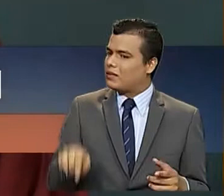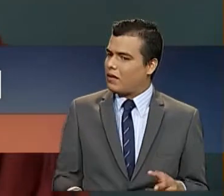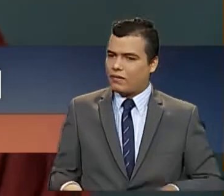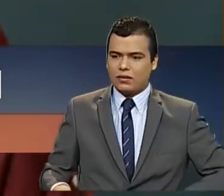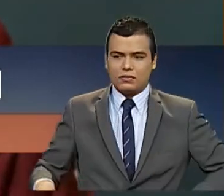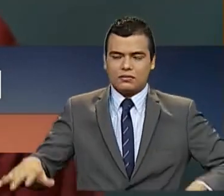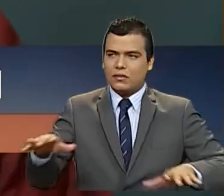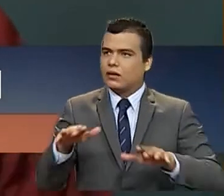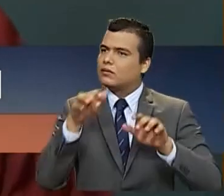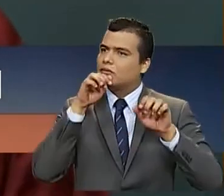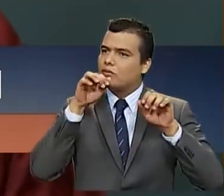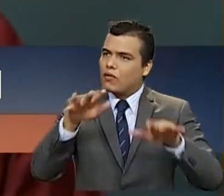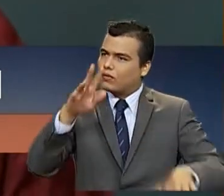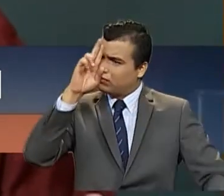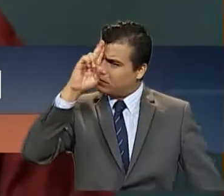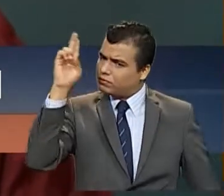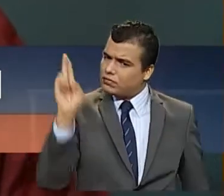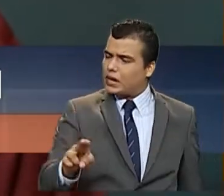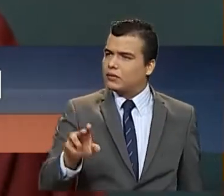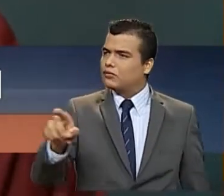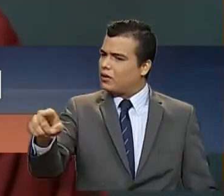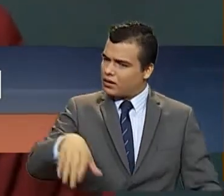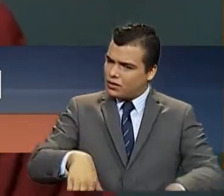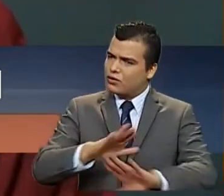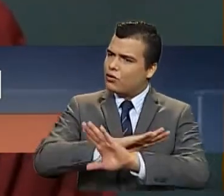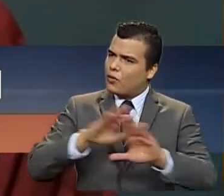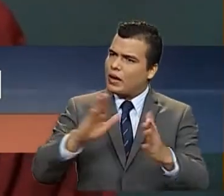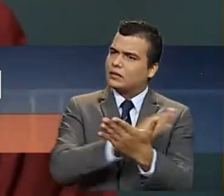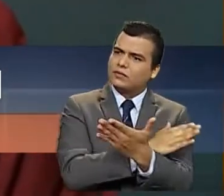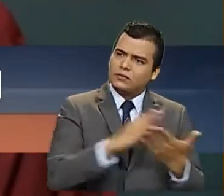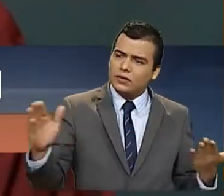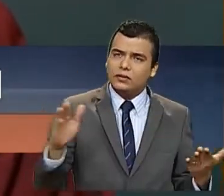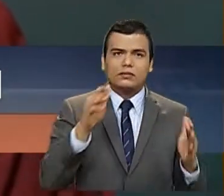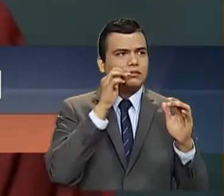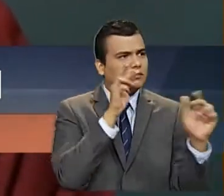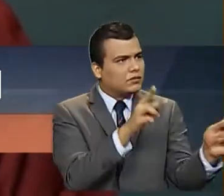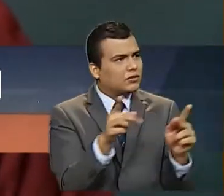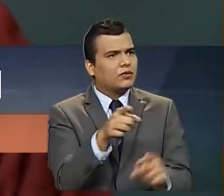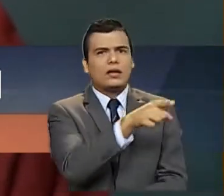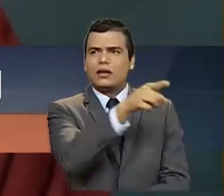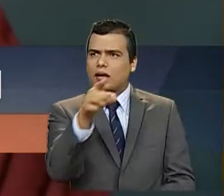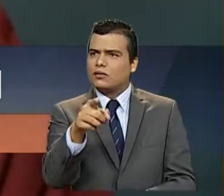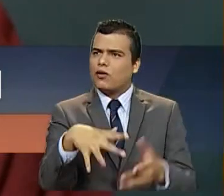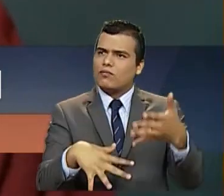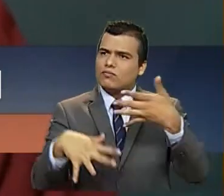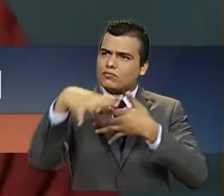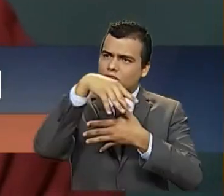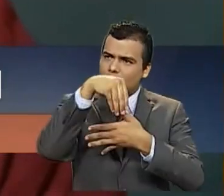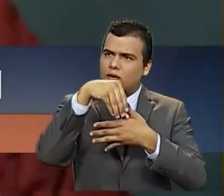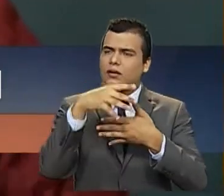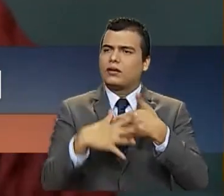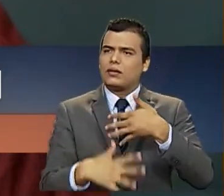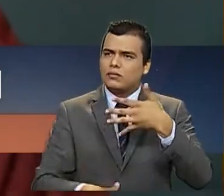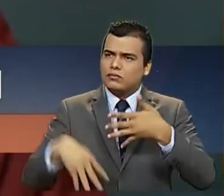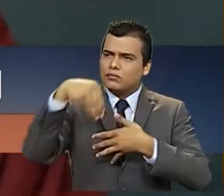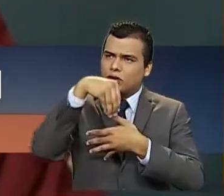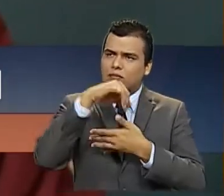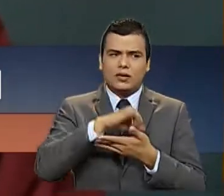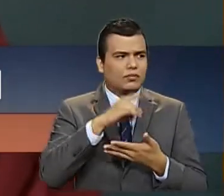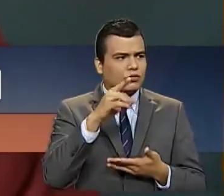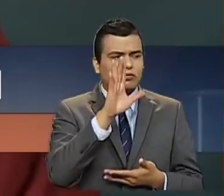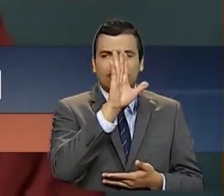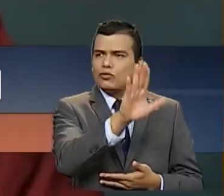espacio público, el de hacer que circule la comunidad, que un vendedor ambulante no se quede de